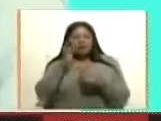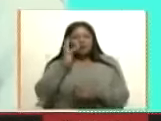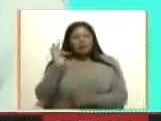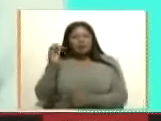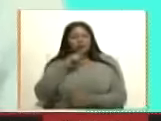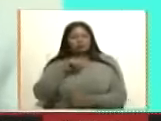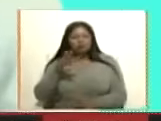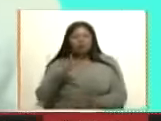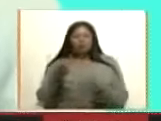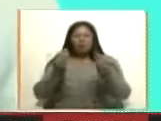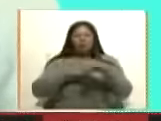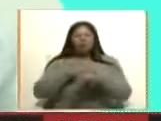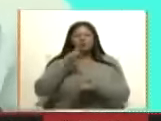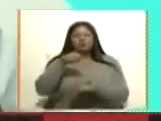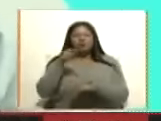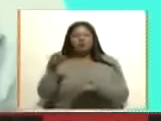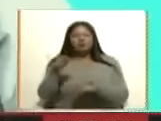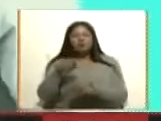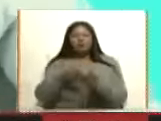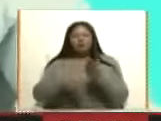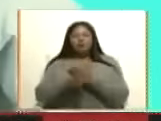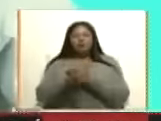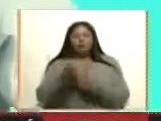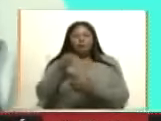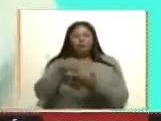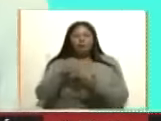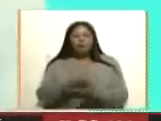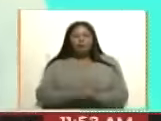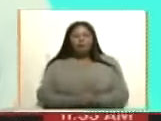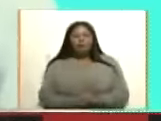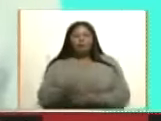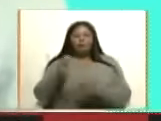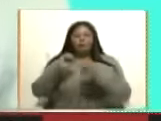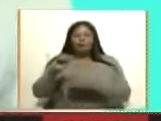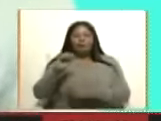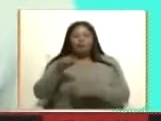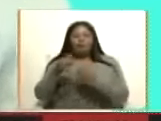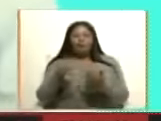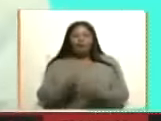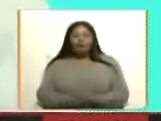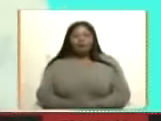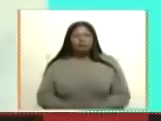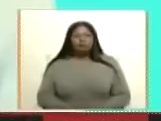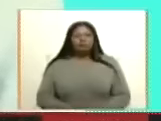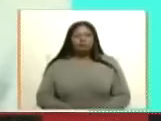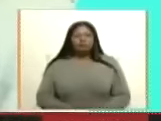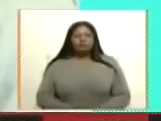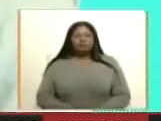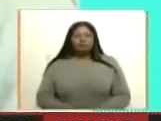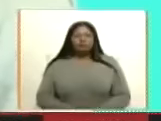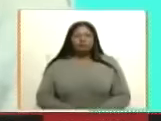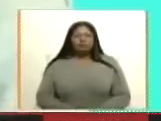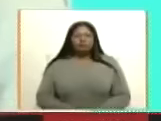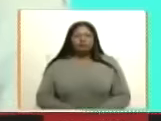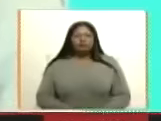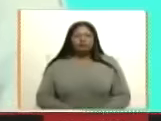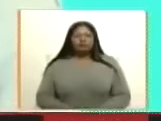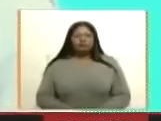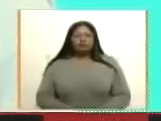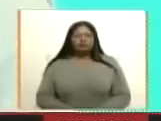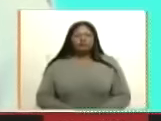estábamos eh de acuerdo en mantener la postura de rechazo al laudo arbitral laudo fraudulento